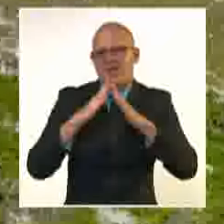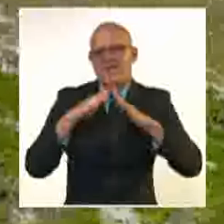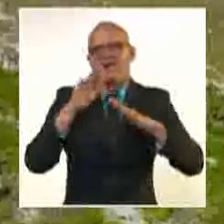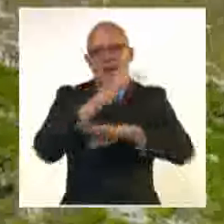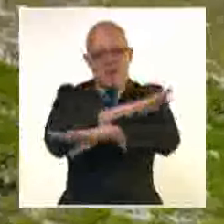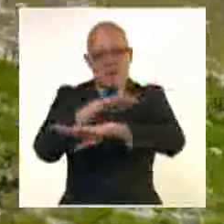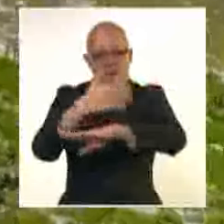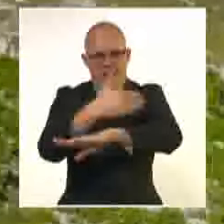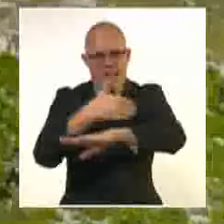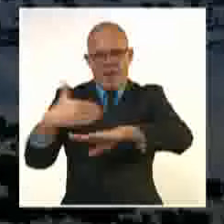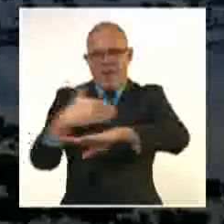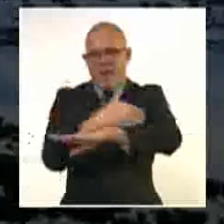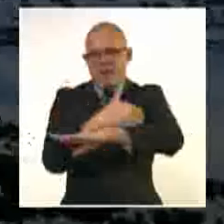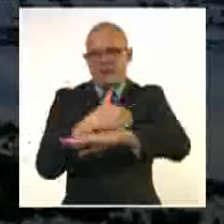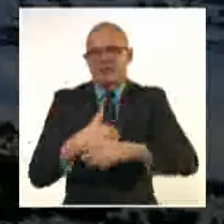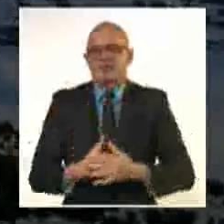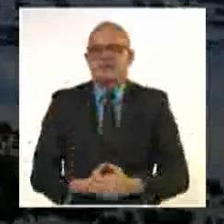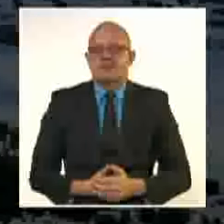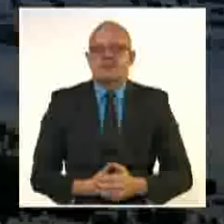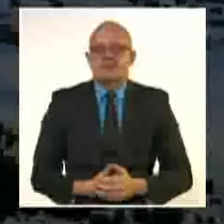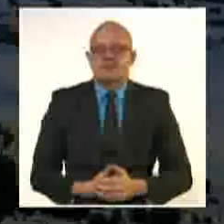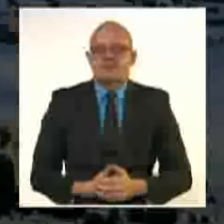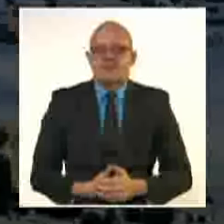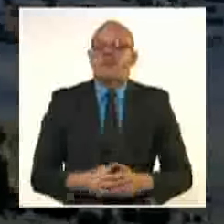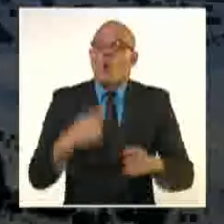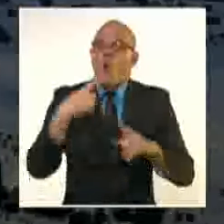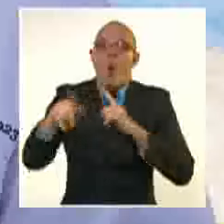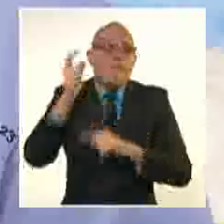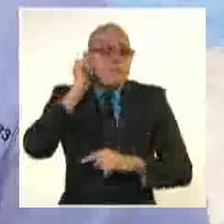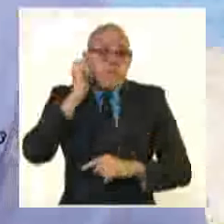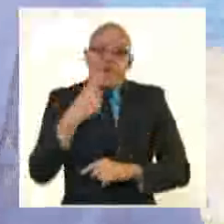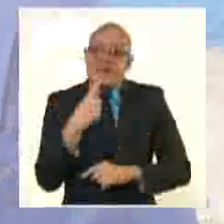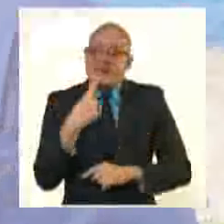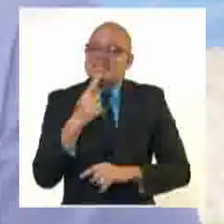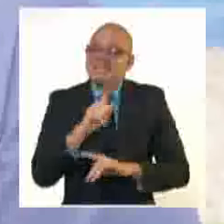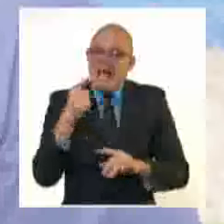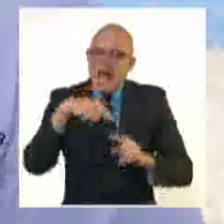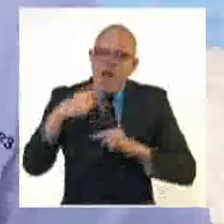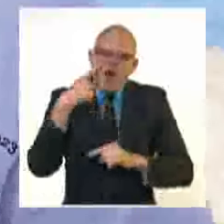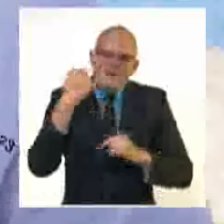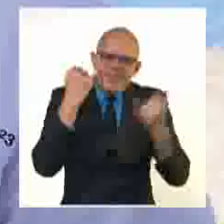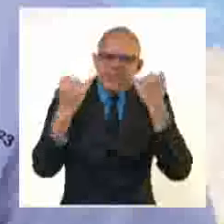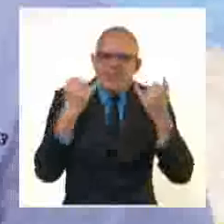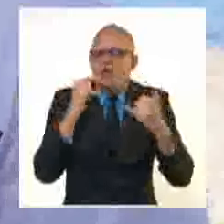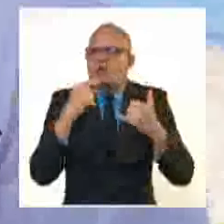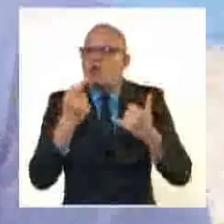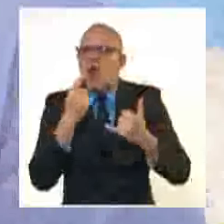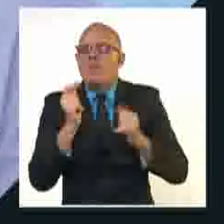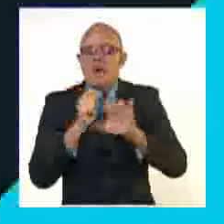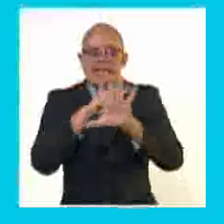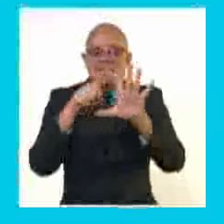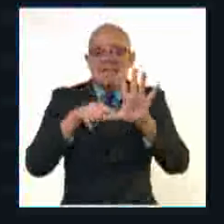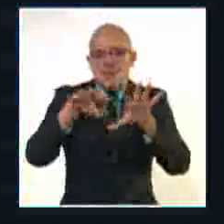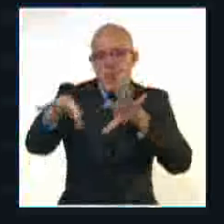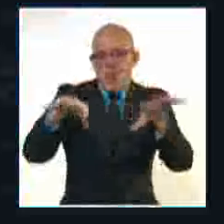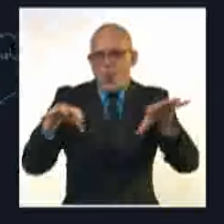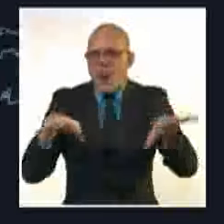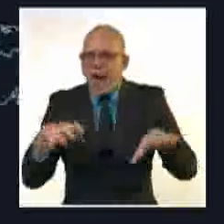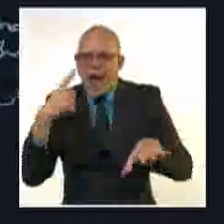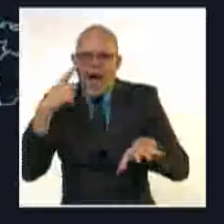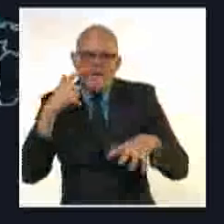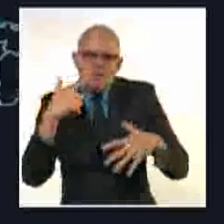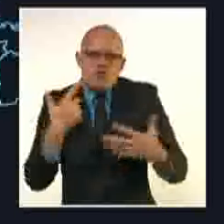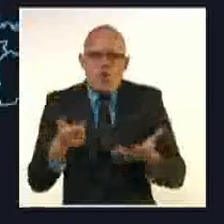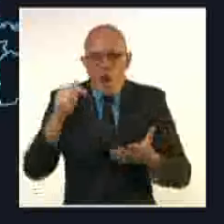esencial de esta hoja de ruta está precisamente a partir de identificar 5 sitios de esperanza o 5 arrecifes de esperanza para